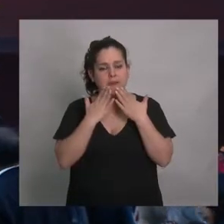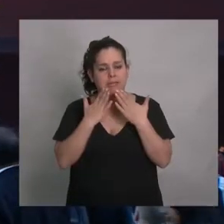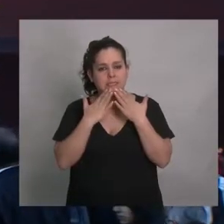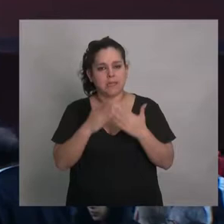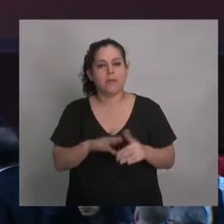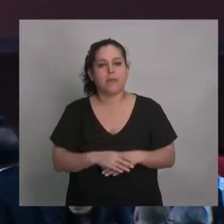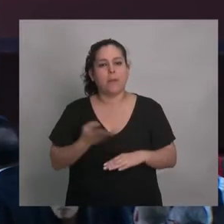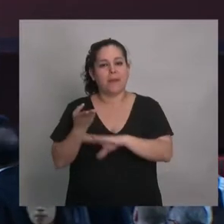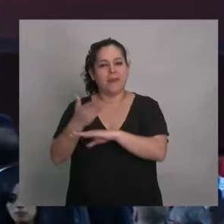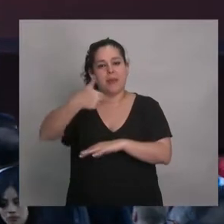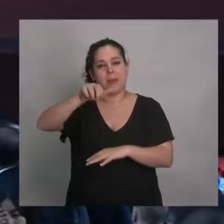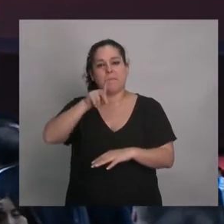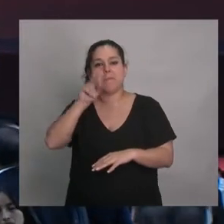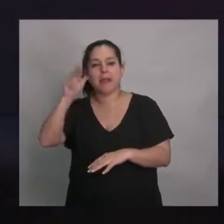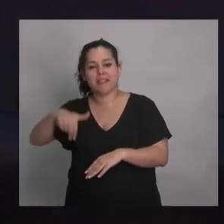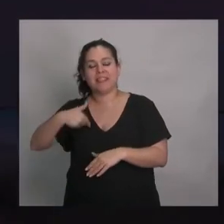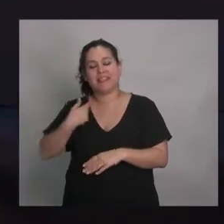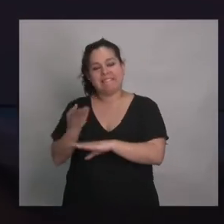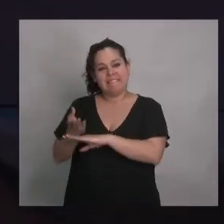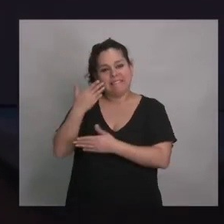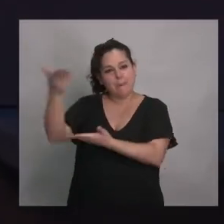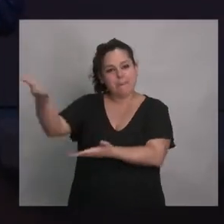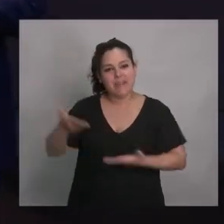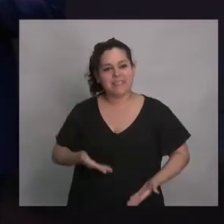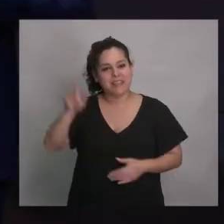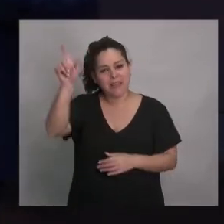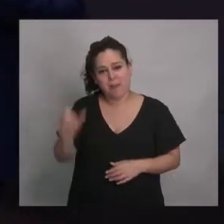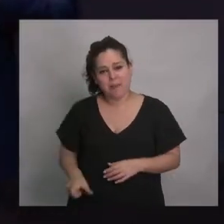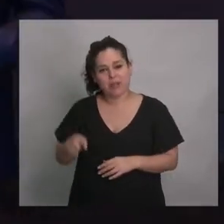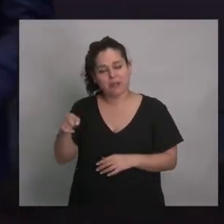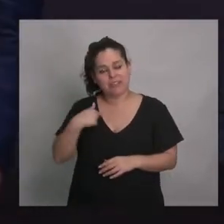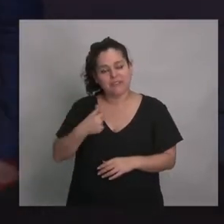le pedí a martín que me dejara presentar a esta persona porque